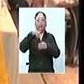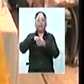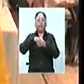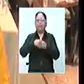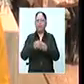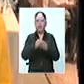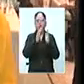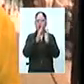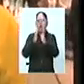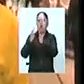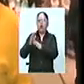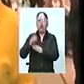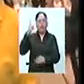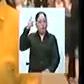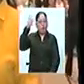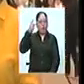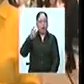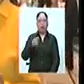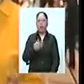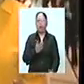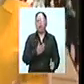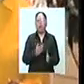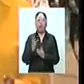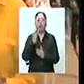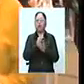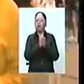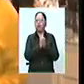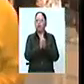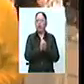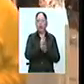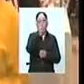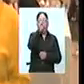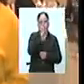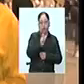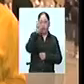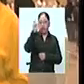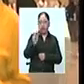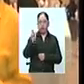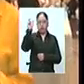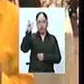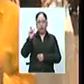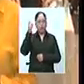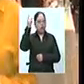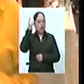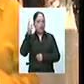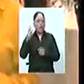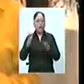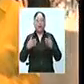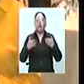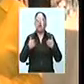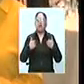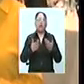organizaciones políticas. A esta hora ya se tiene ubicada en la franja ya los partidos que están candidateando hacia la gobernación.